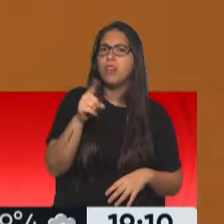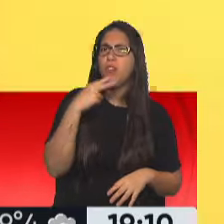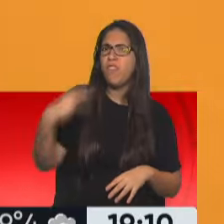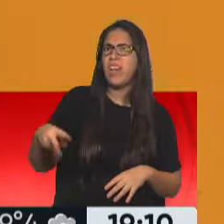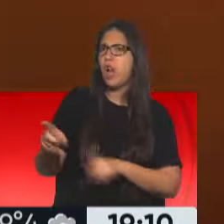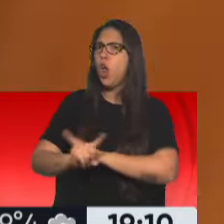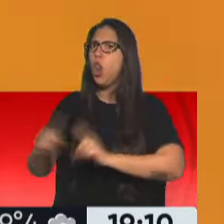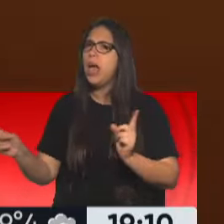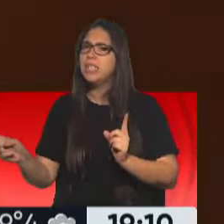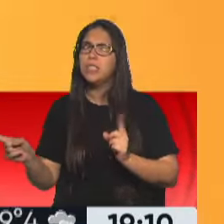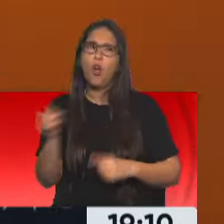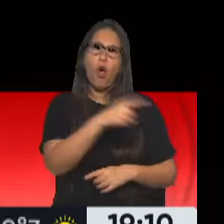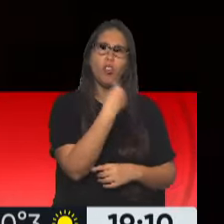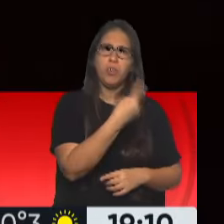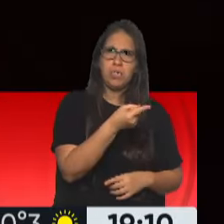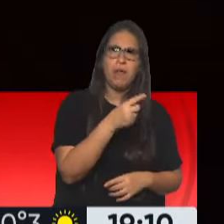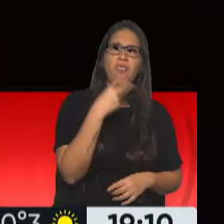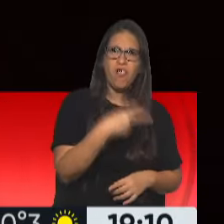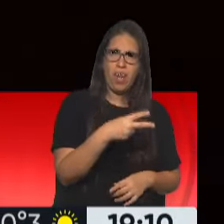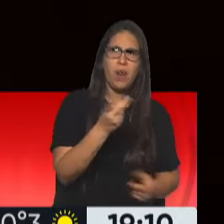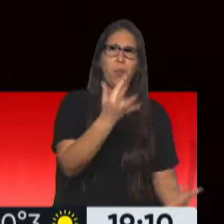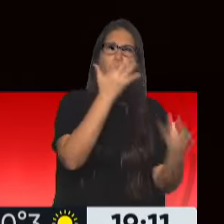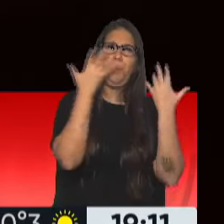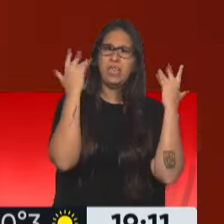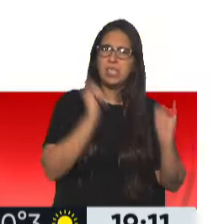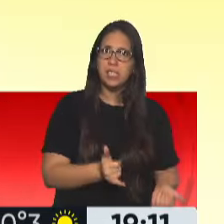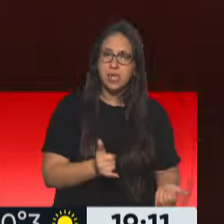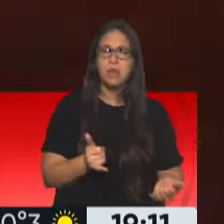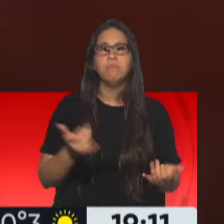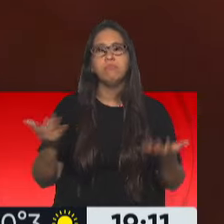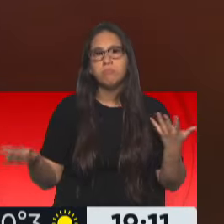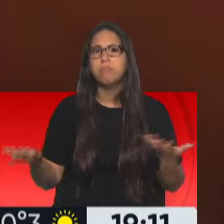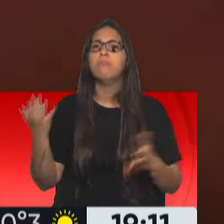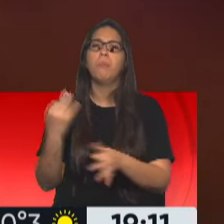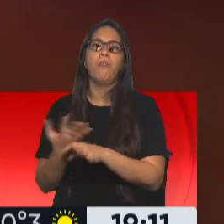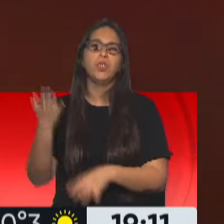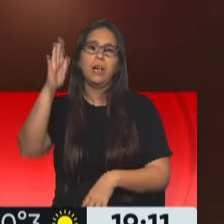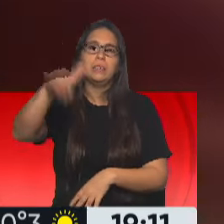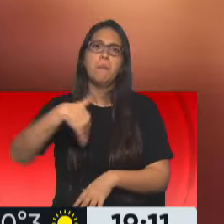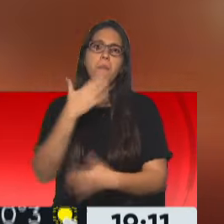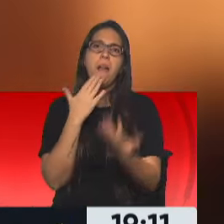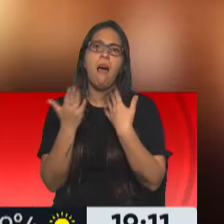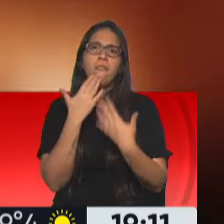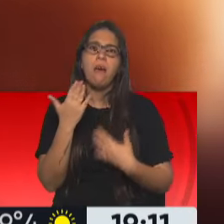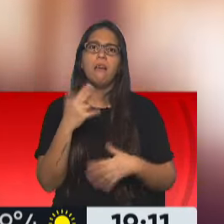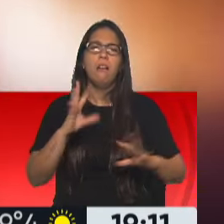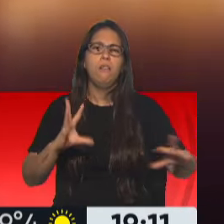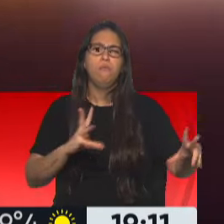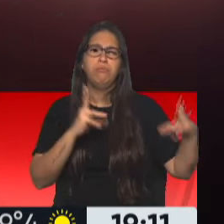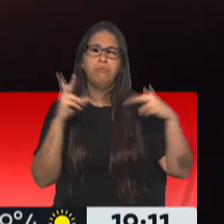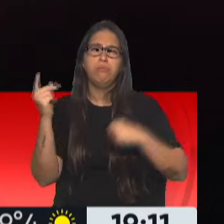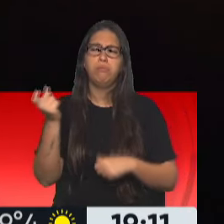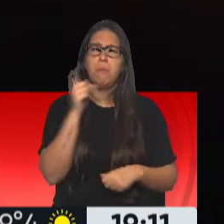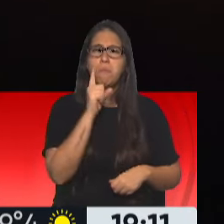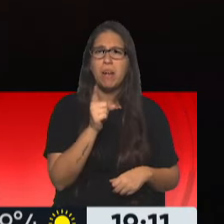sí. Exactamente, bueno, ya vamos a estar con un especialista para preguntarle justamente esto, si es o no tóxico, pero mientras